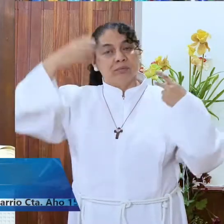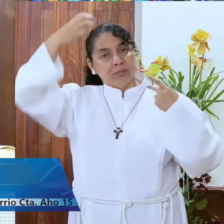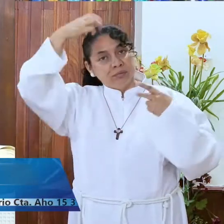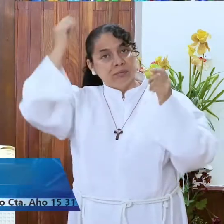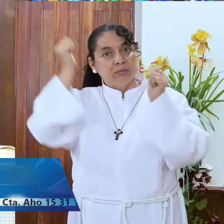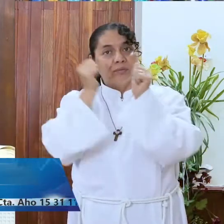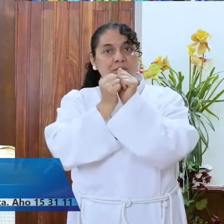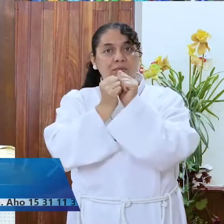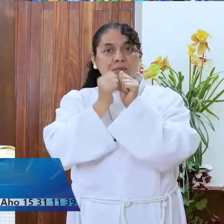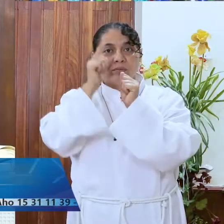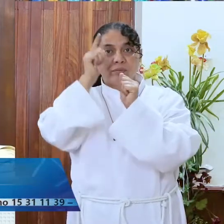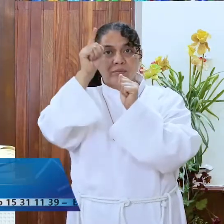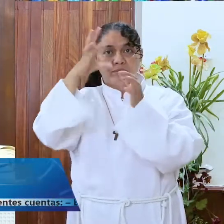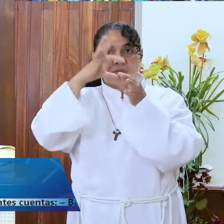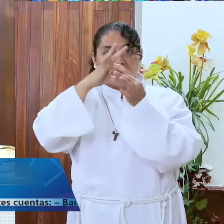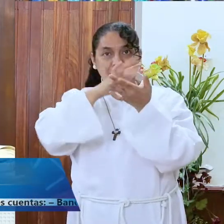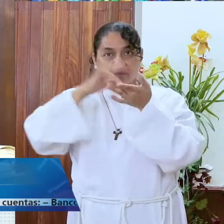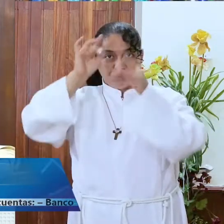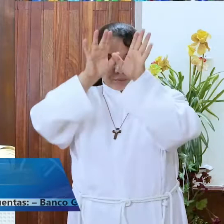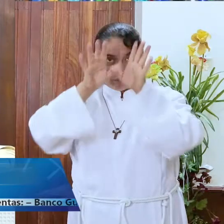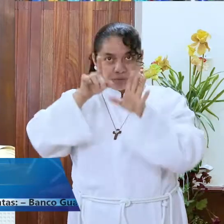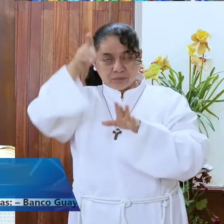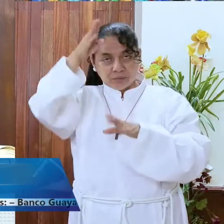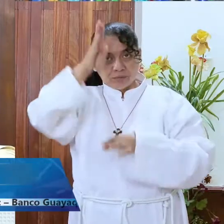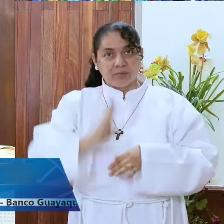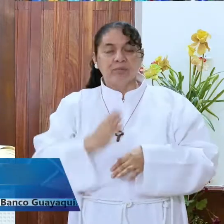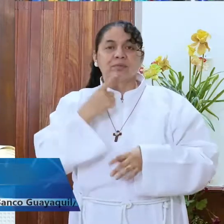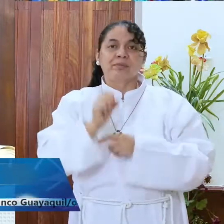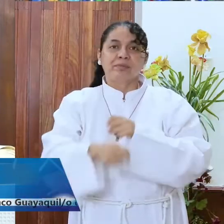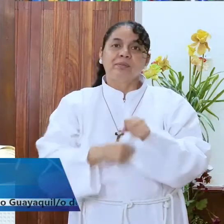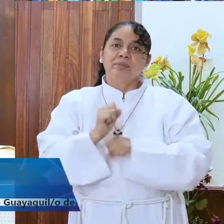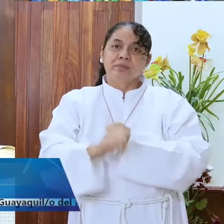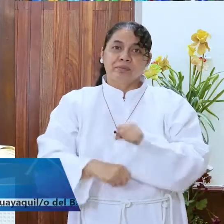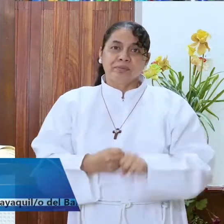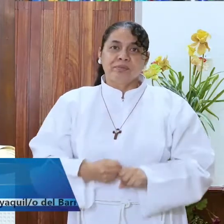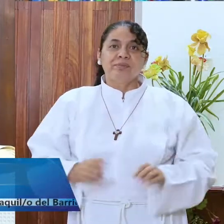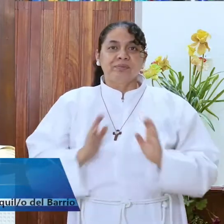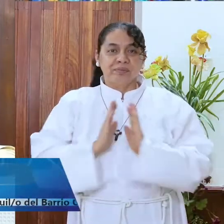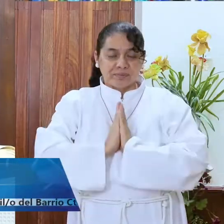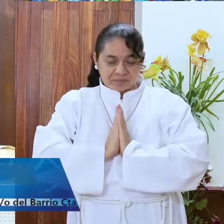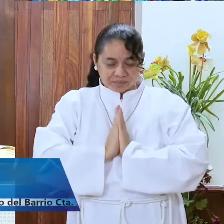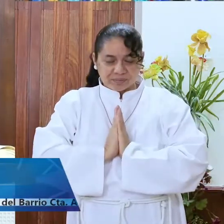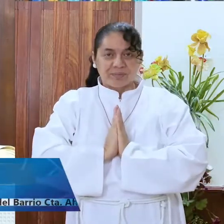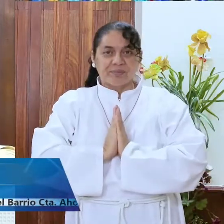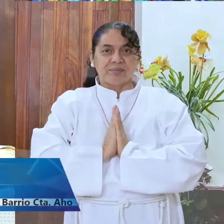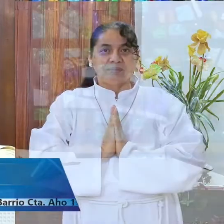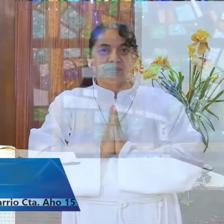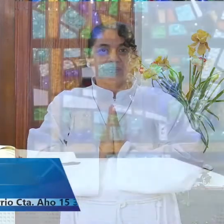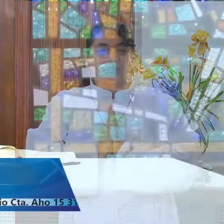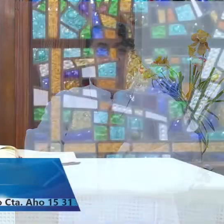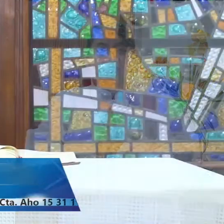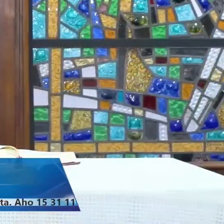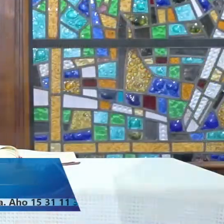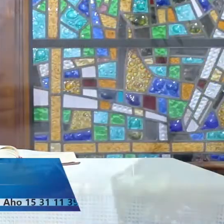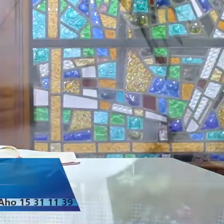contigo en la unidad del espíritu santo y es dios por los siglos de los siglos amén